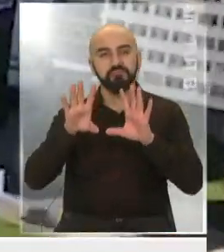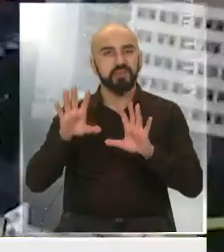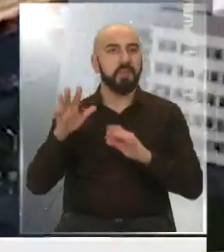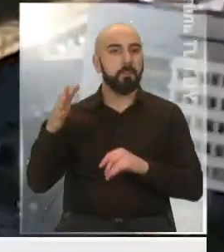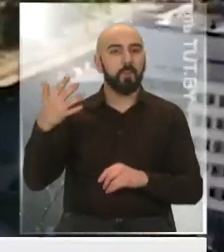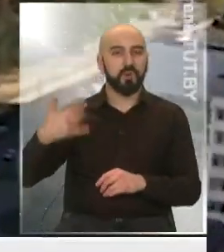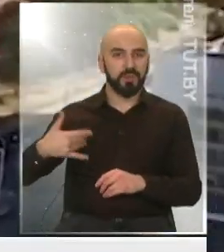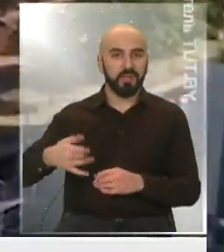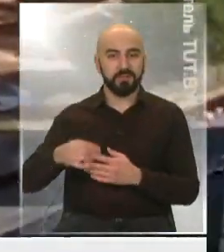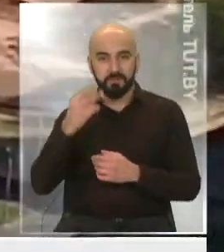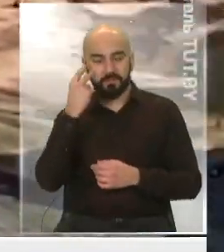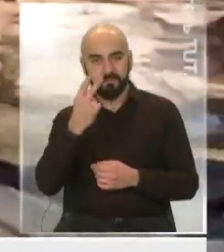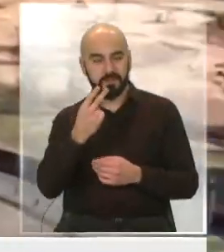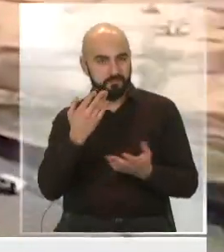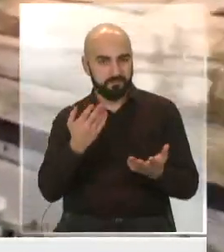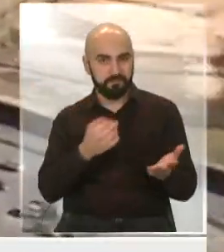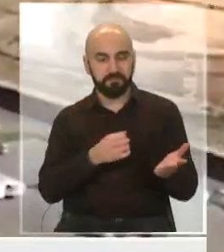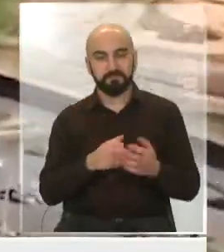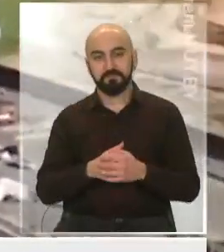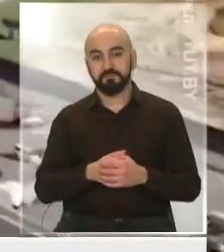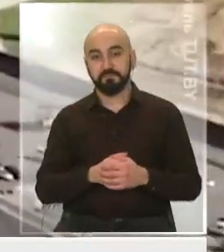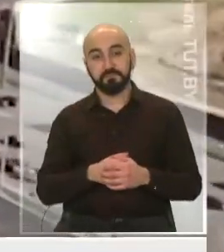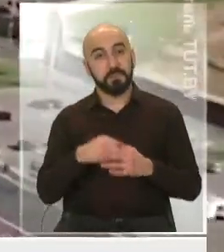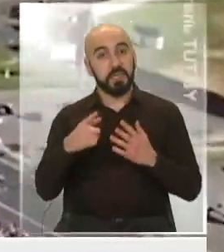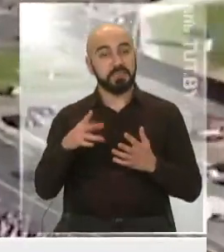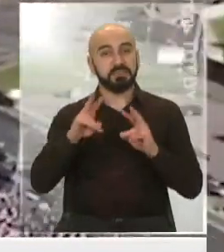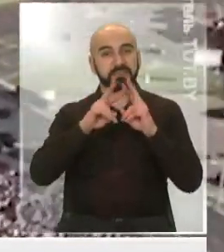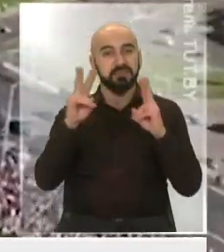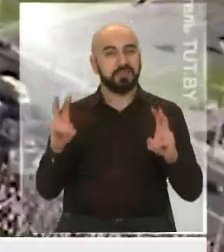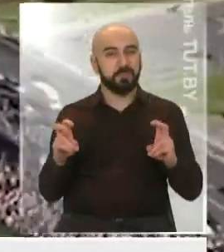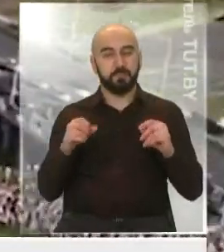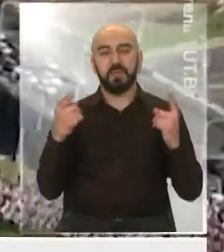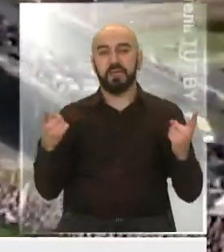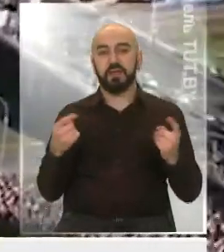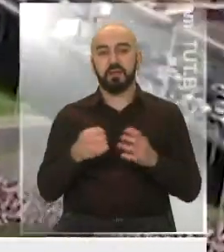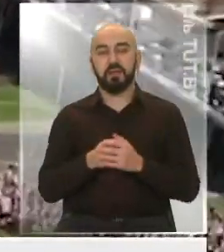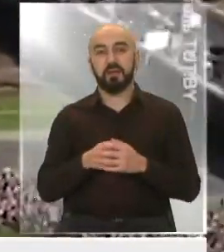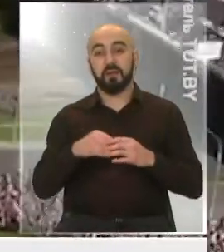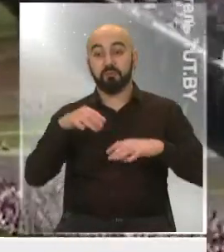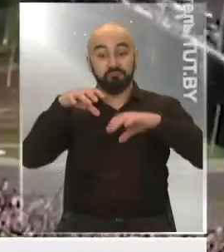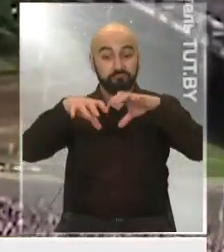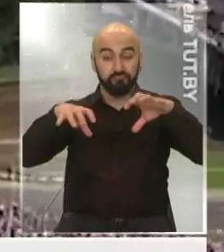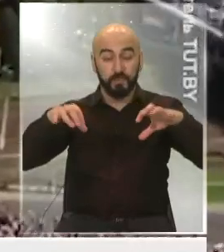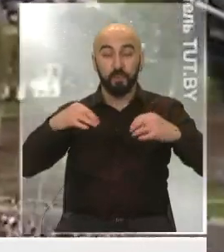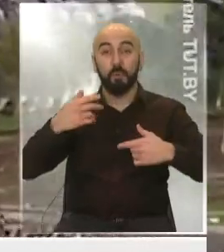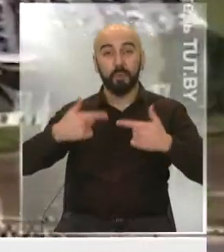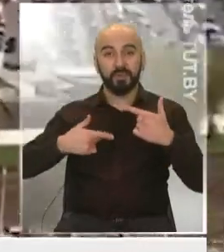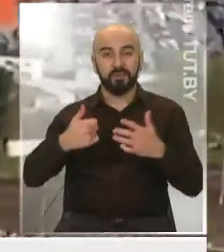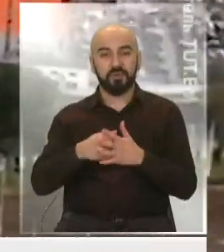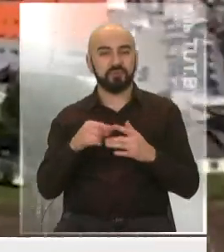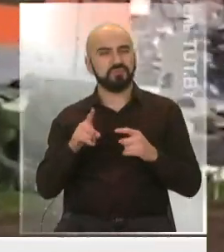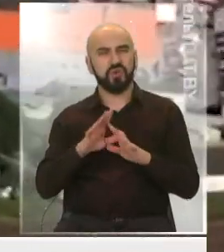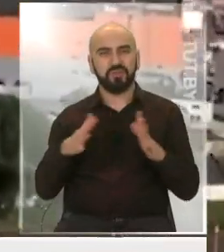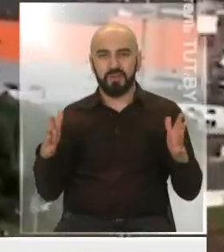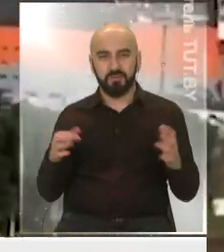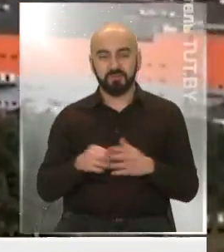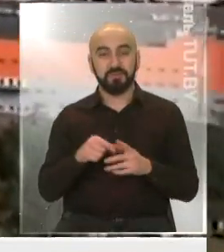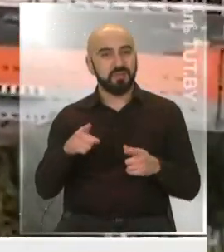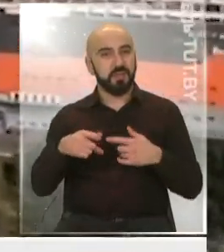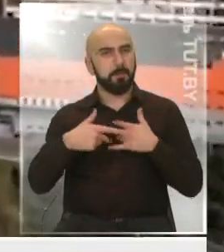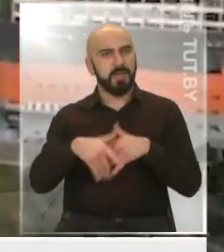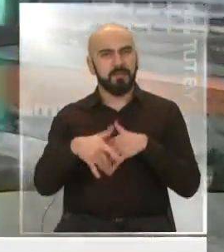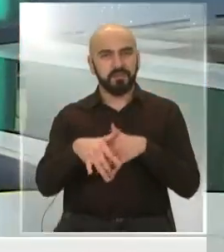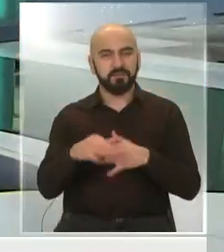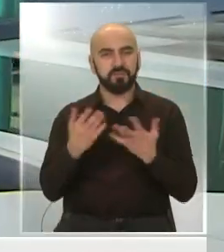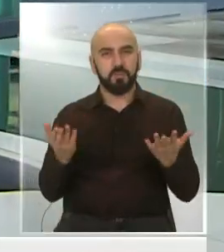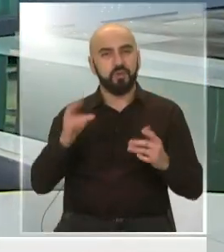el jardín hacia Europa. Claro, aunque aquí el componente geopolítico, a diferencia de Ucrania, por ejemplo, no se da tanto, sino que claro, es una manifestación que más que